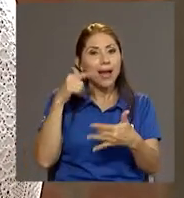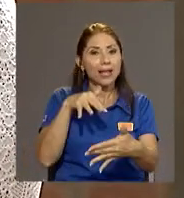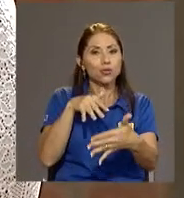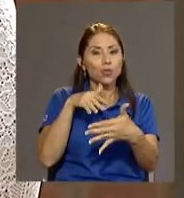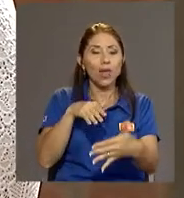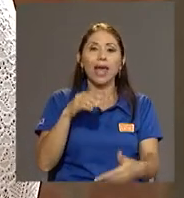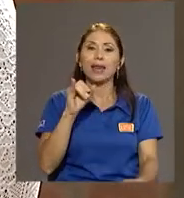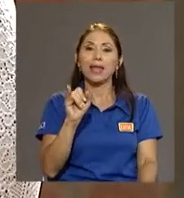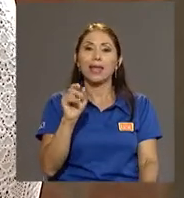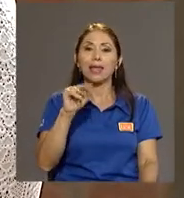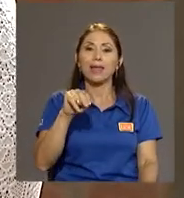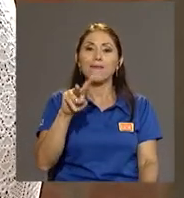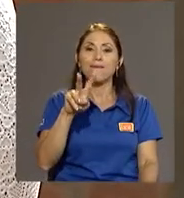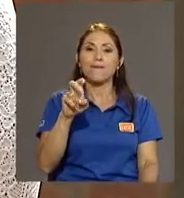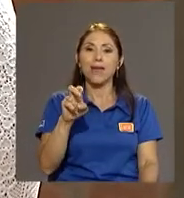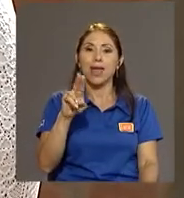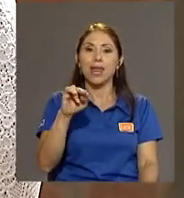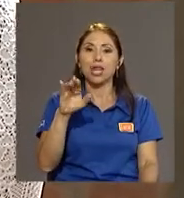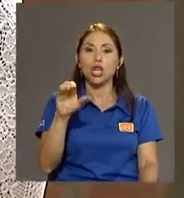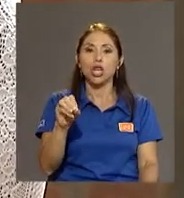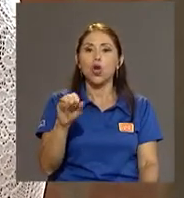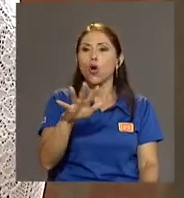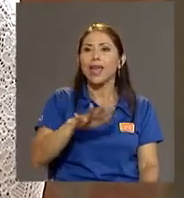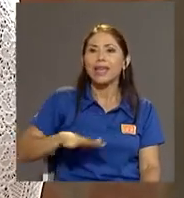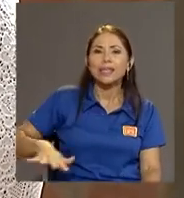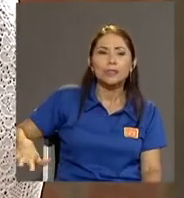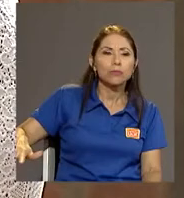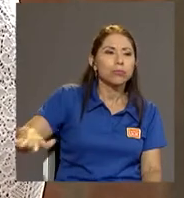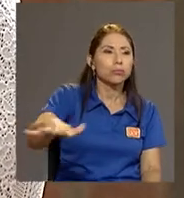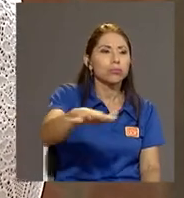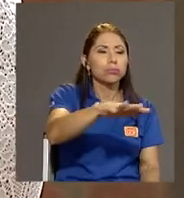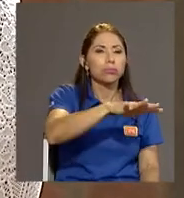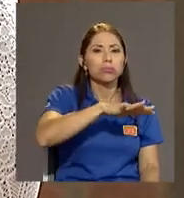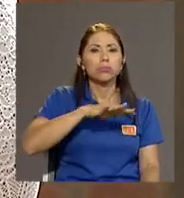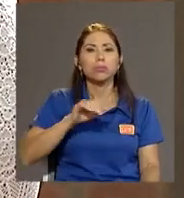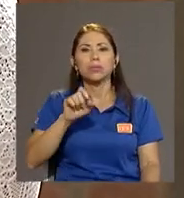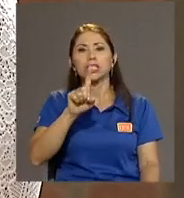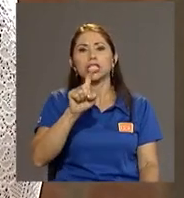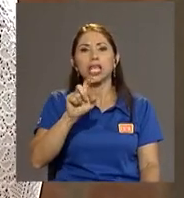es son 130 hectáreas de campus,